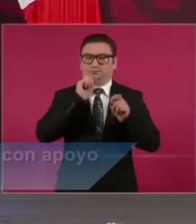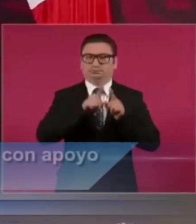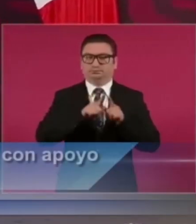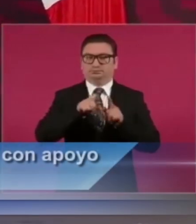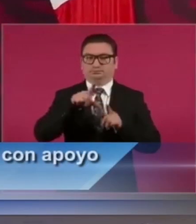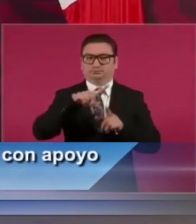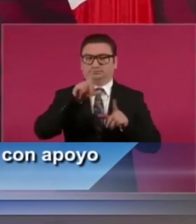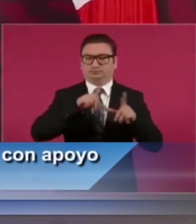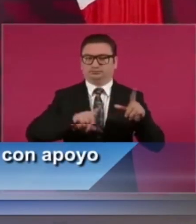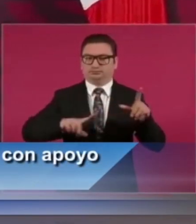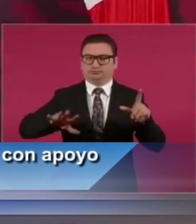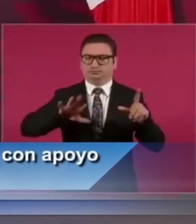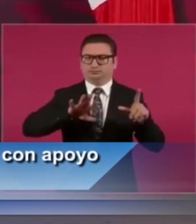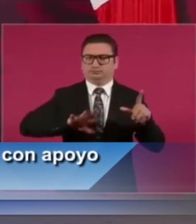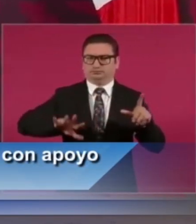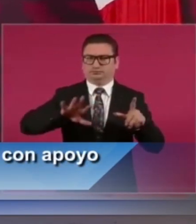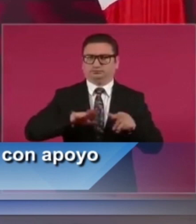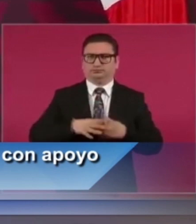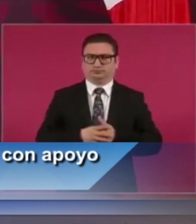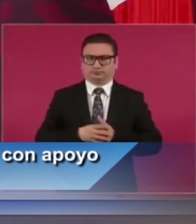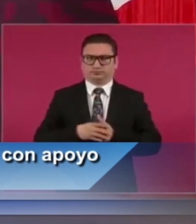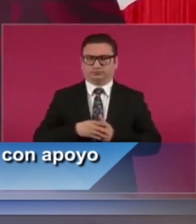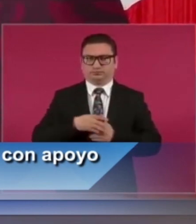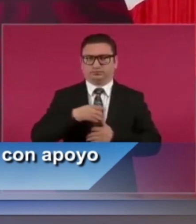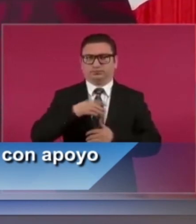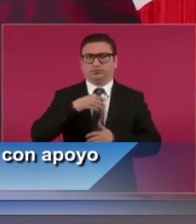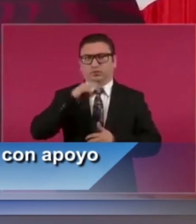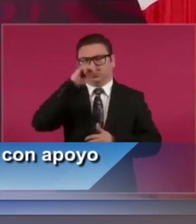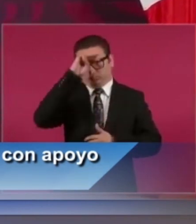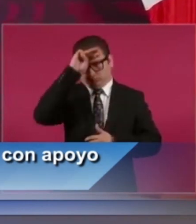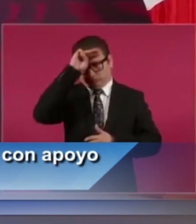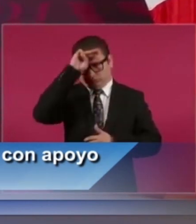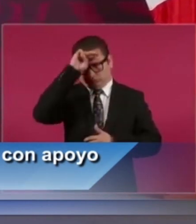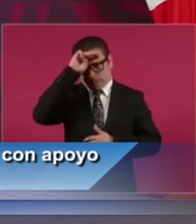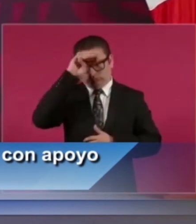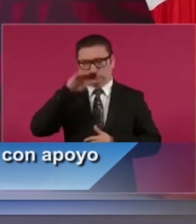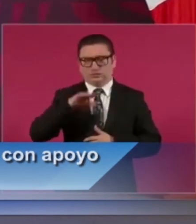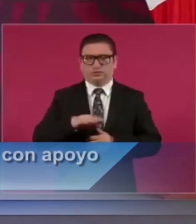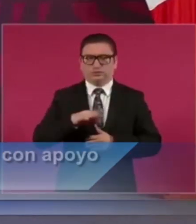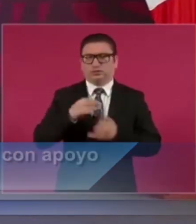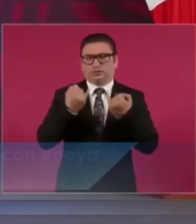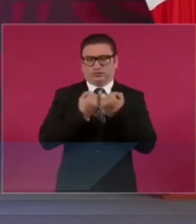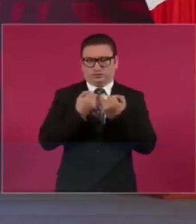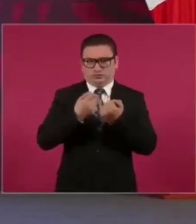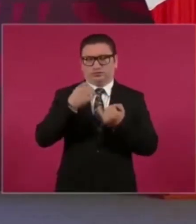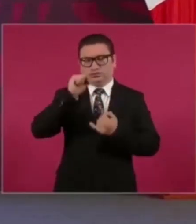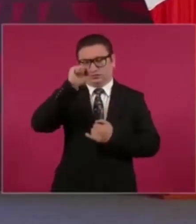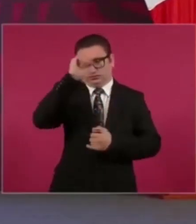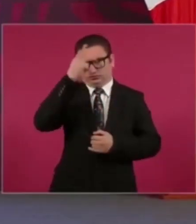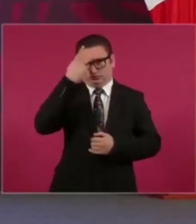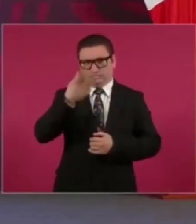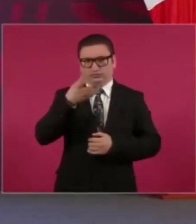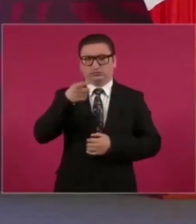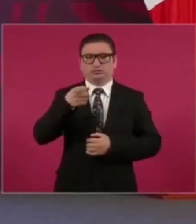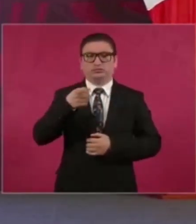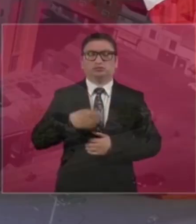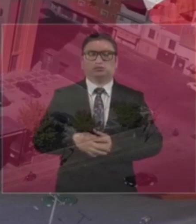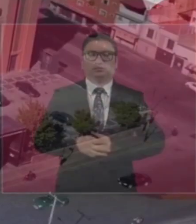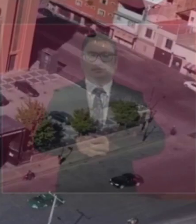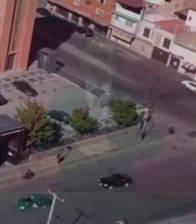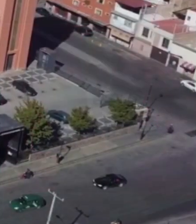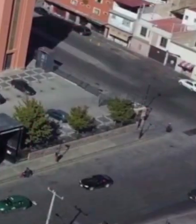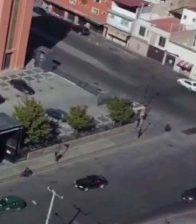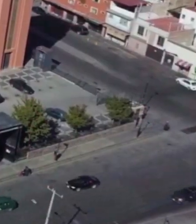Durante la conferencia mañanera de este jueves, el presidente de la República, Andrés Manuel López Obrador, anunció que de acuerdo a estudios